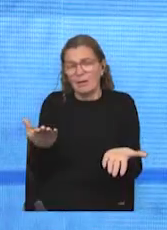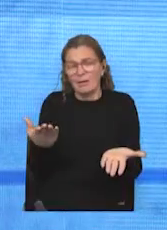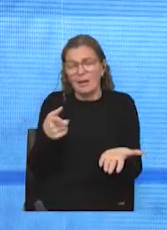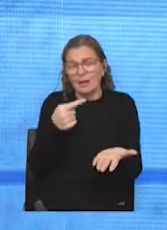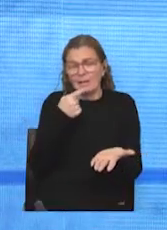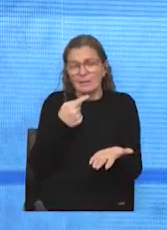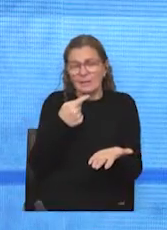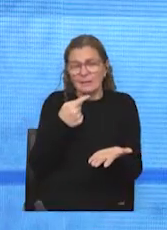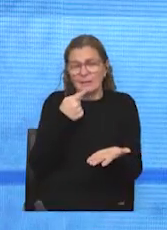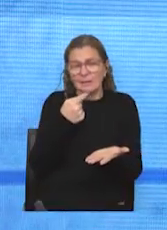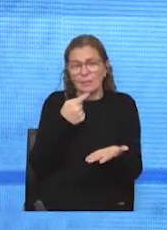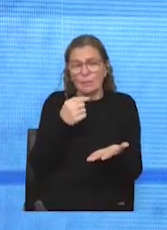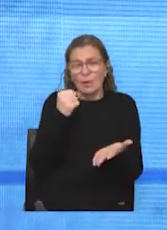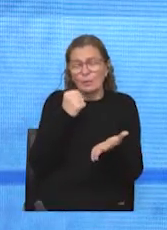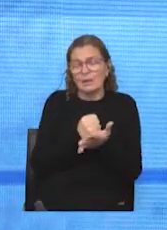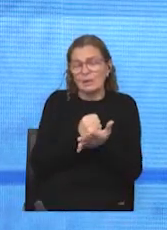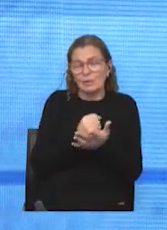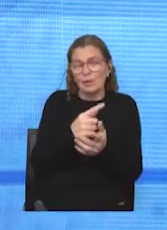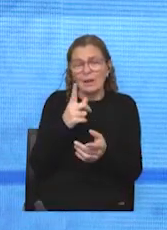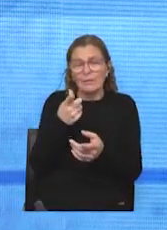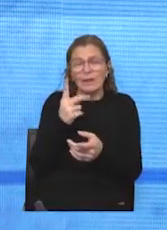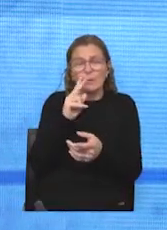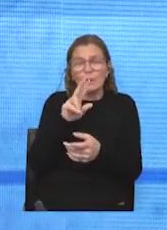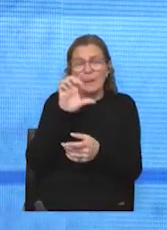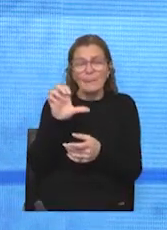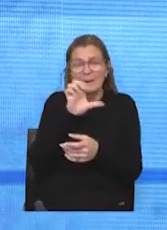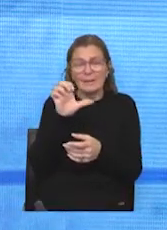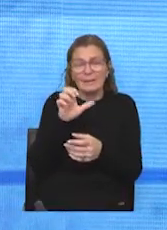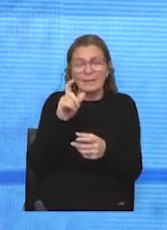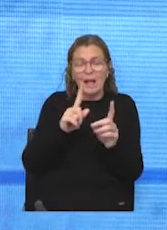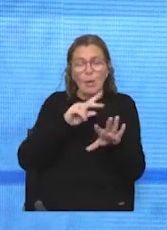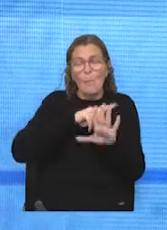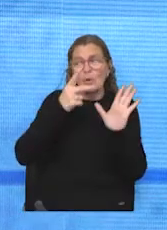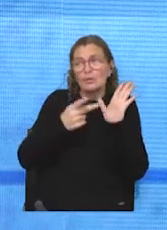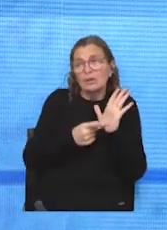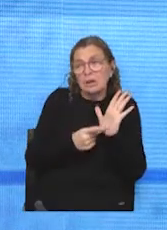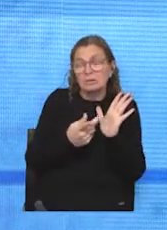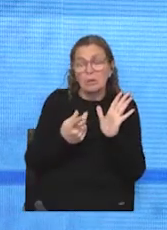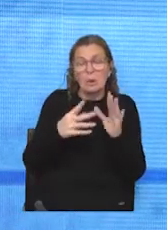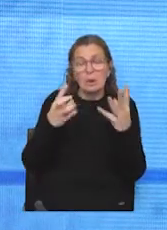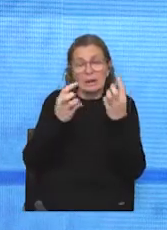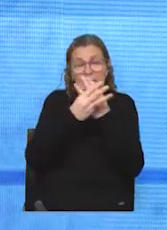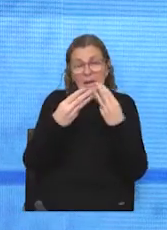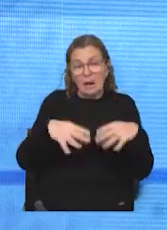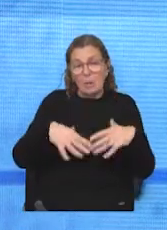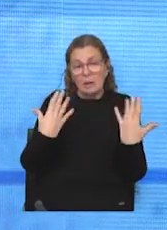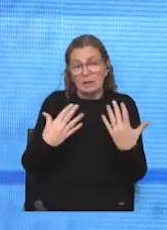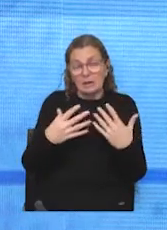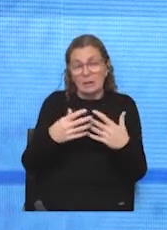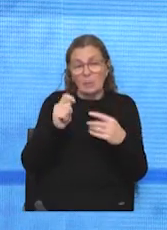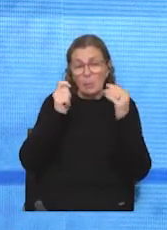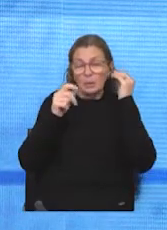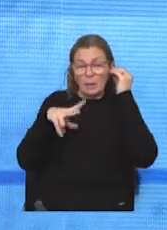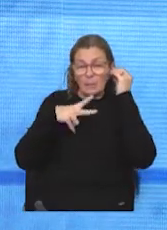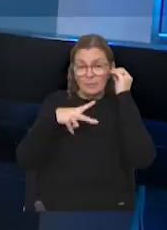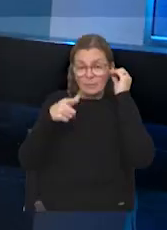eh Por definición es un signo gráfico que identifica una empresa un producto comercial un proyecto eh o en general a cualquier entidad pública o privada usted va